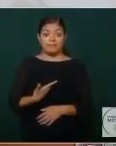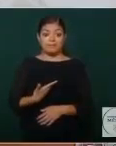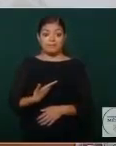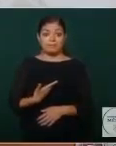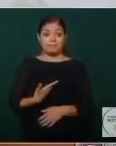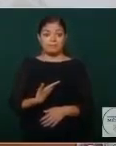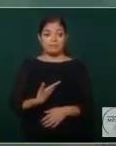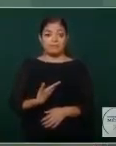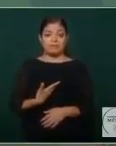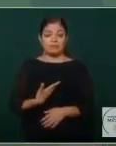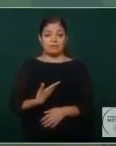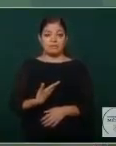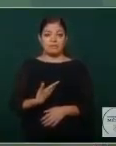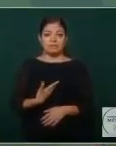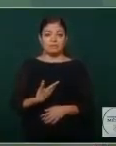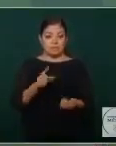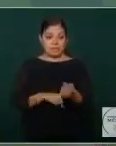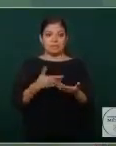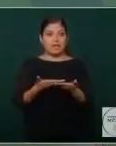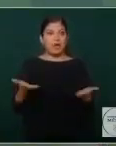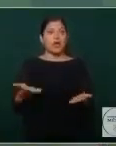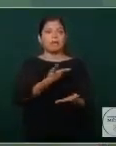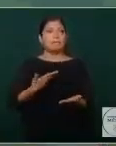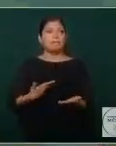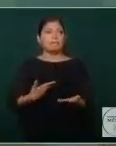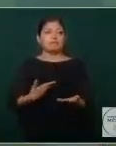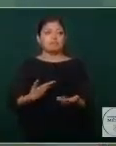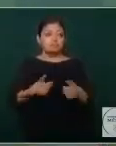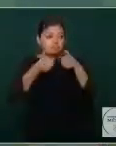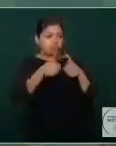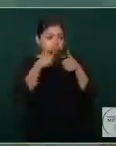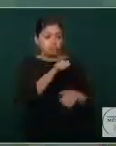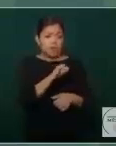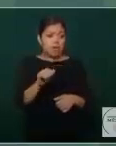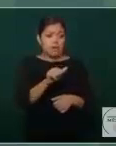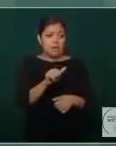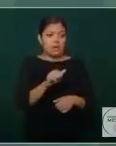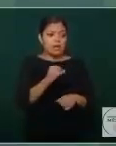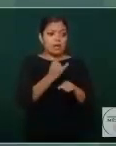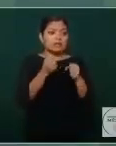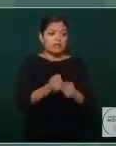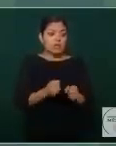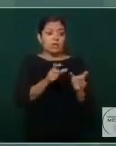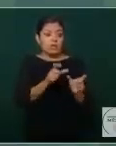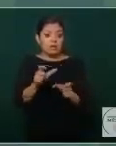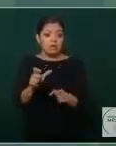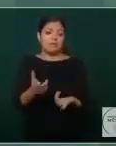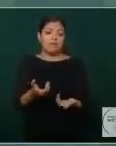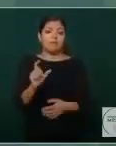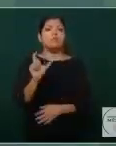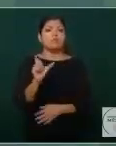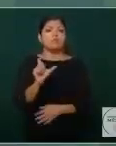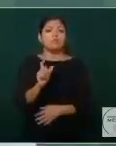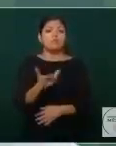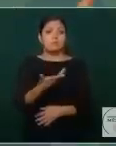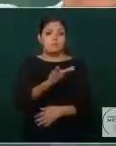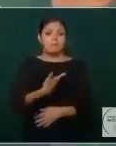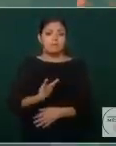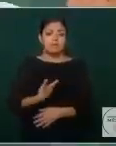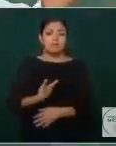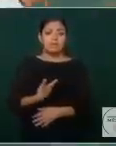había atendido tanto como ahora el problema de la inseguridad y de la violencia. ¿Cuándo un